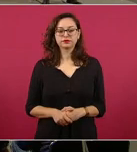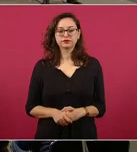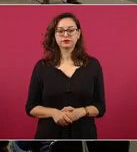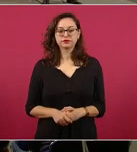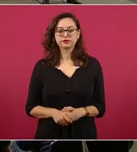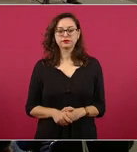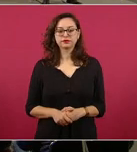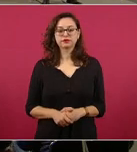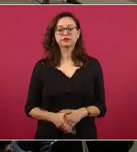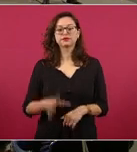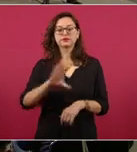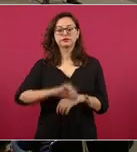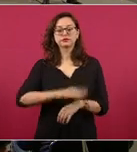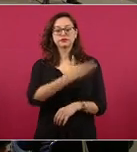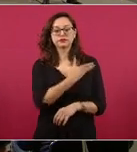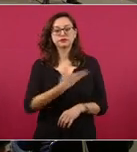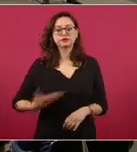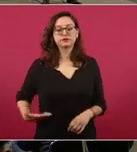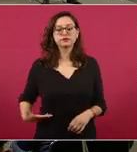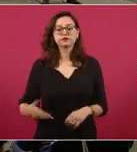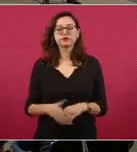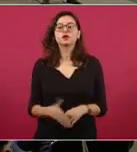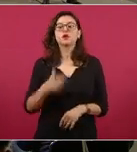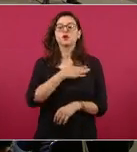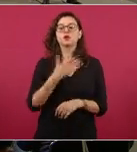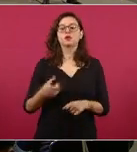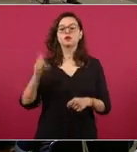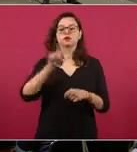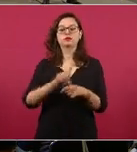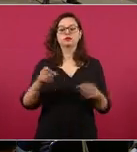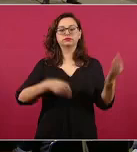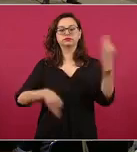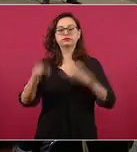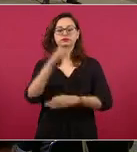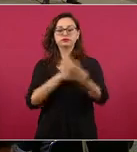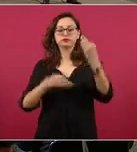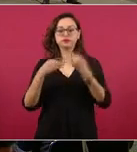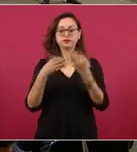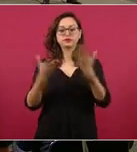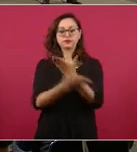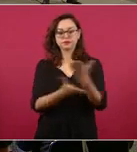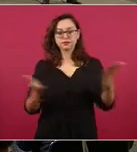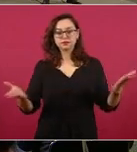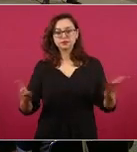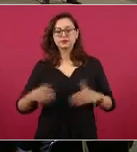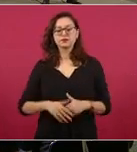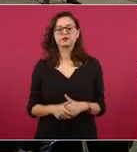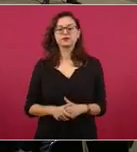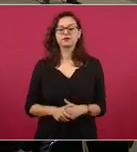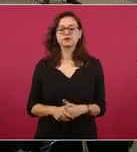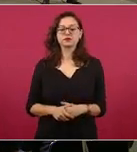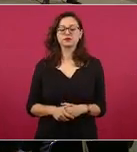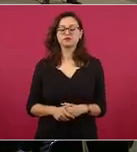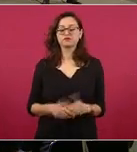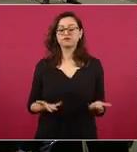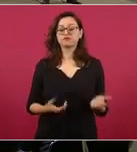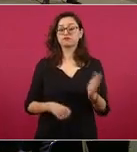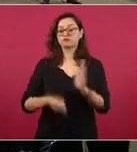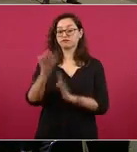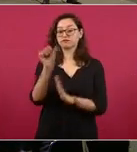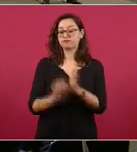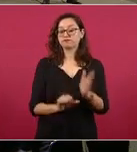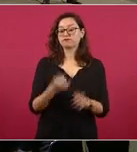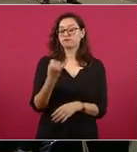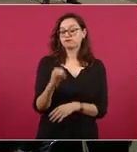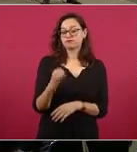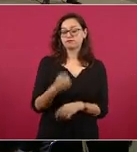Con permiso, presidente. Buenos días a todos. Como se mencionó hace ratito, el mes de julio son los 25